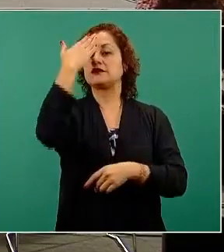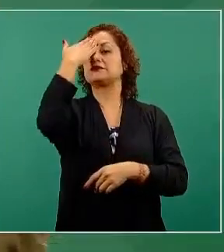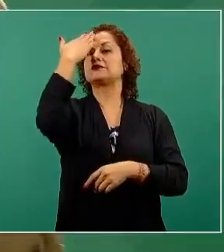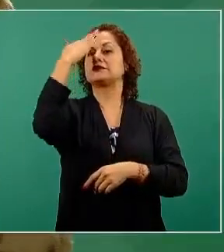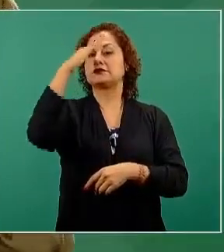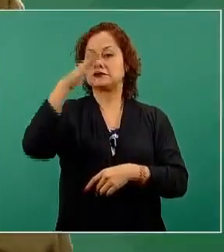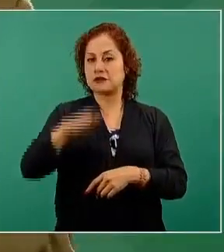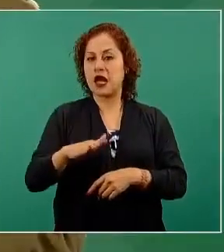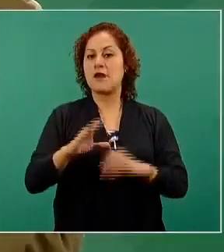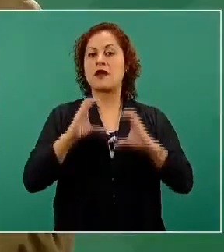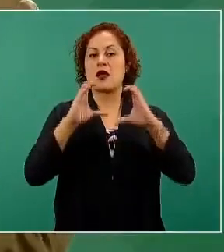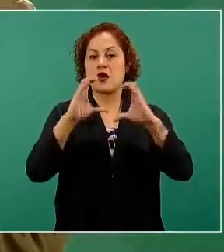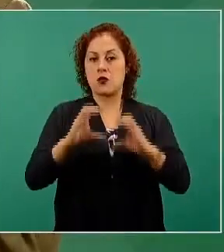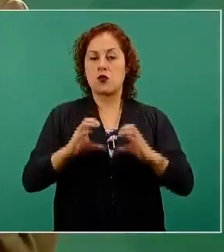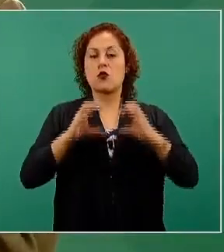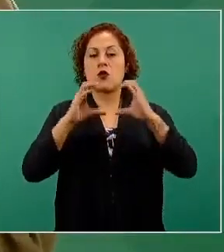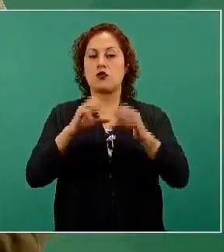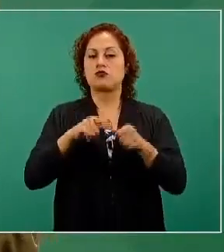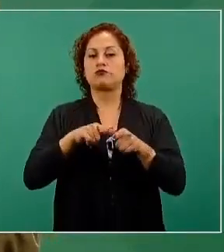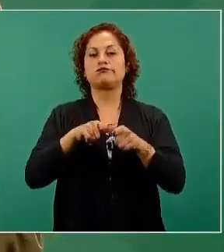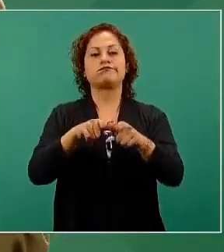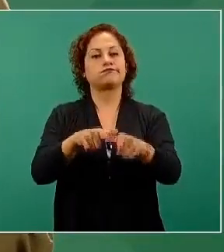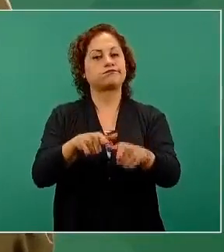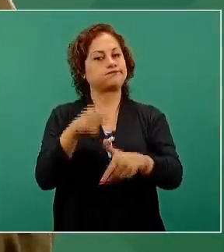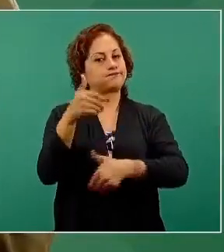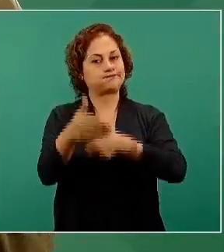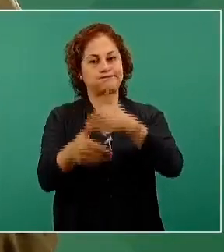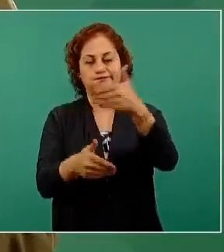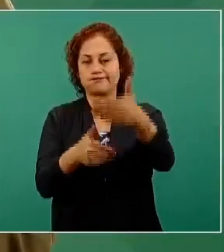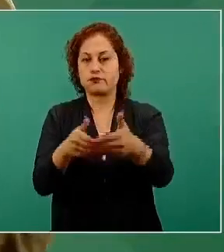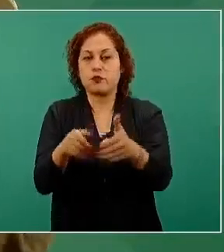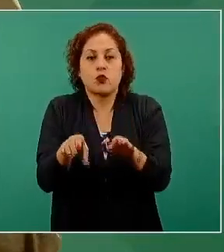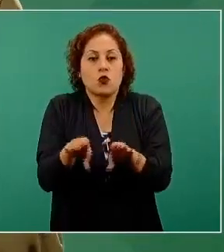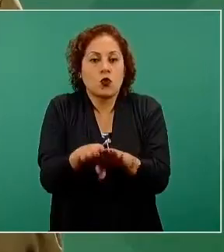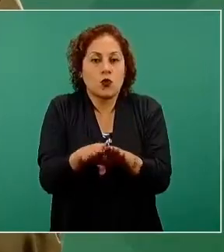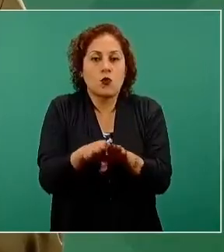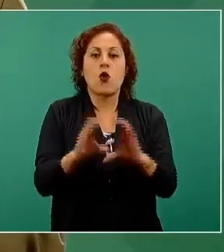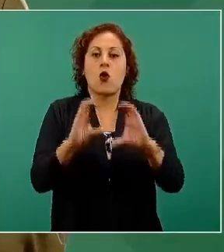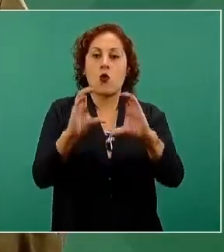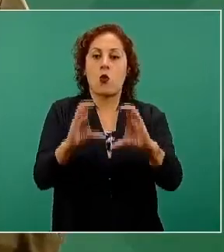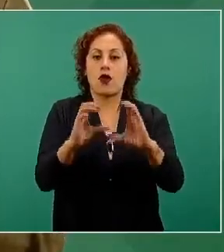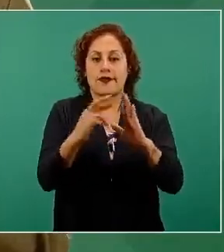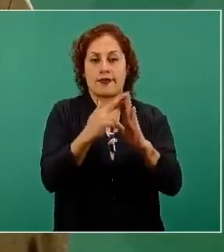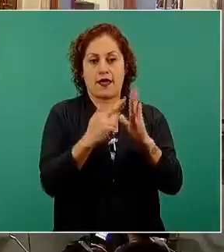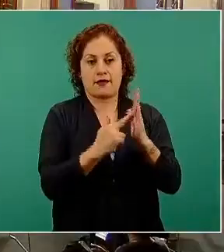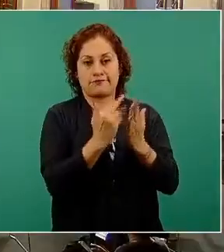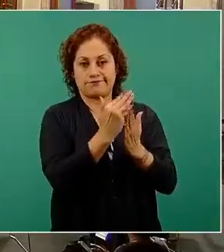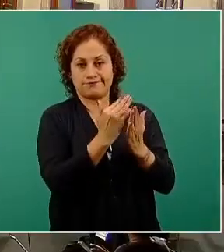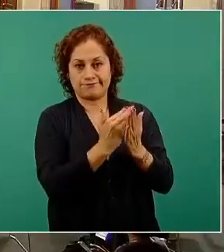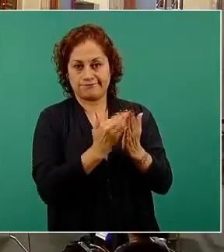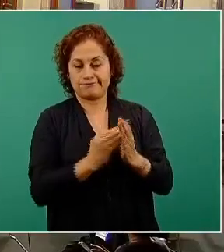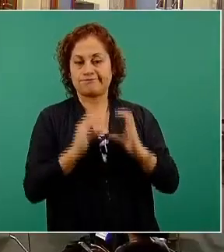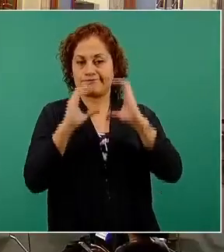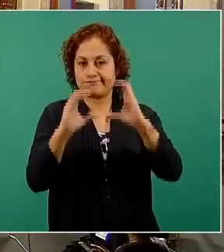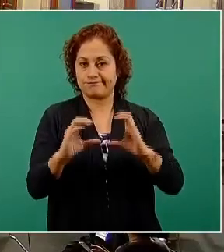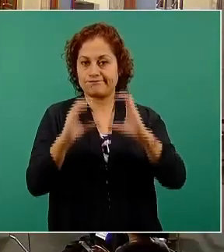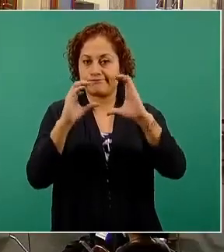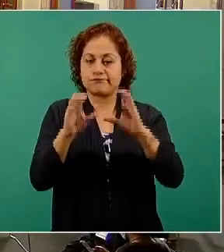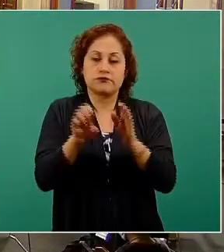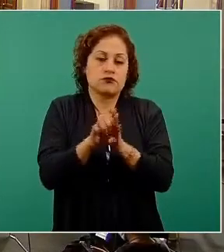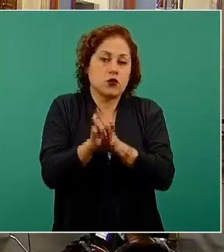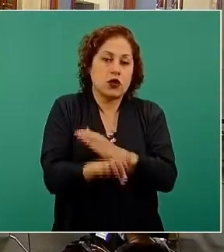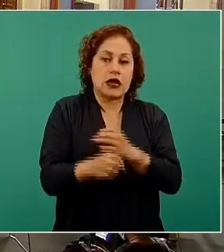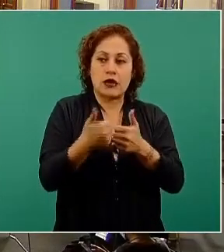cuidando sus estrategias sana distancia. Conforme más vacuna exista y más liberación y más evidencia de